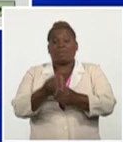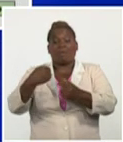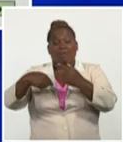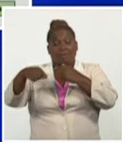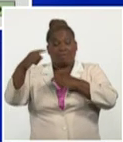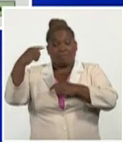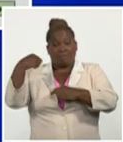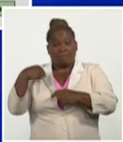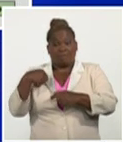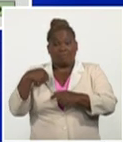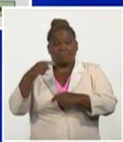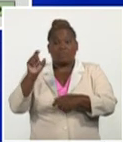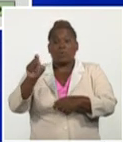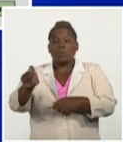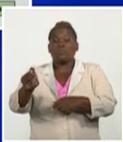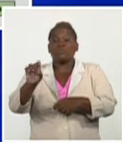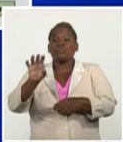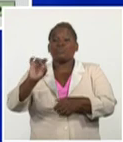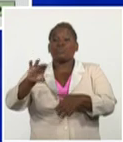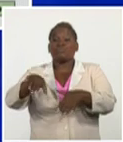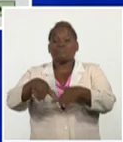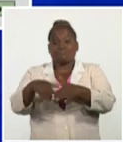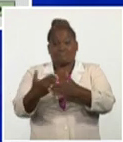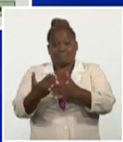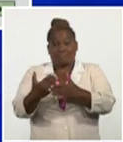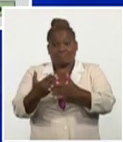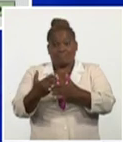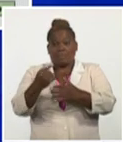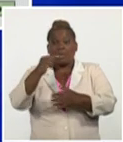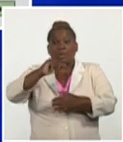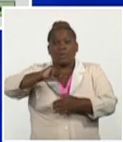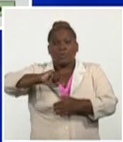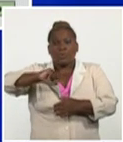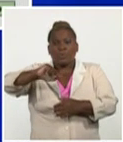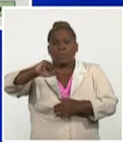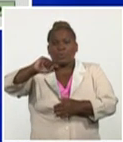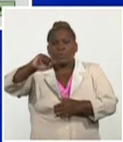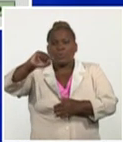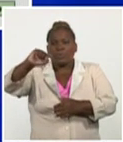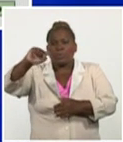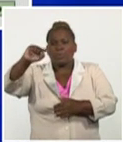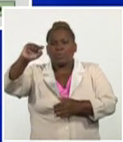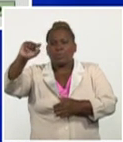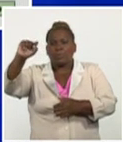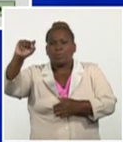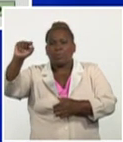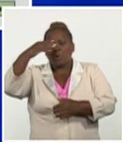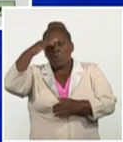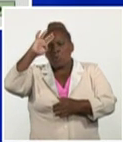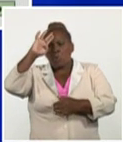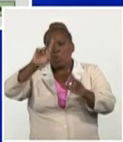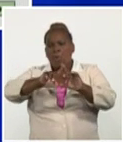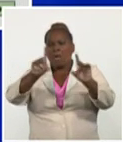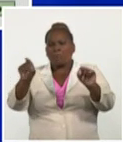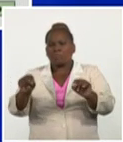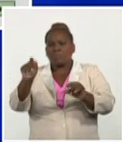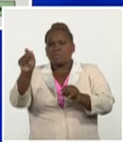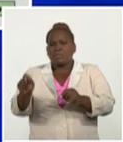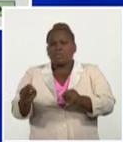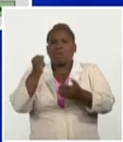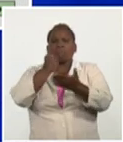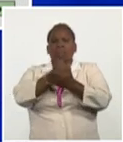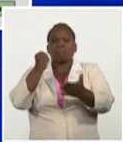los últimos 15 días. La curva de Cuba del número de casos que se confirma, como ven,